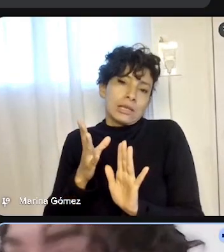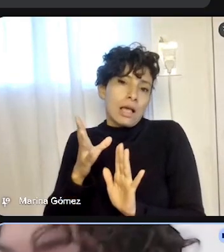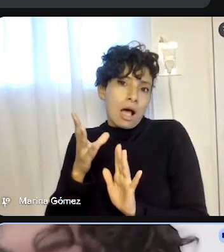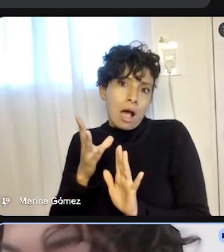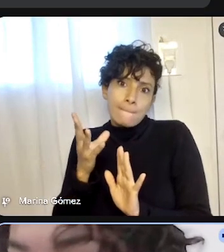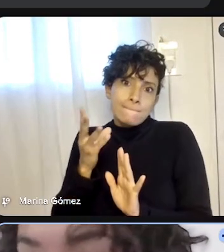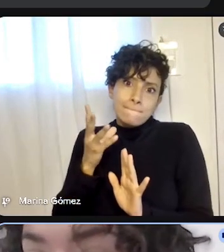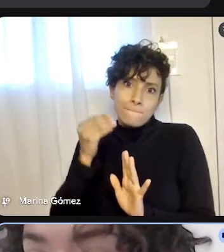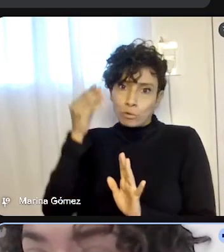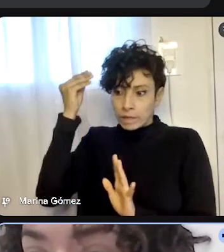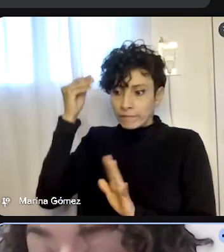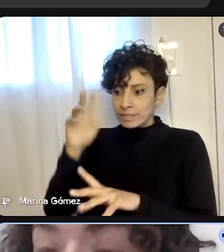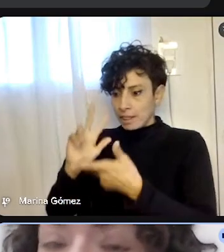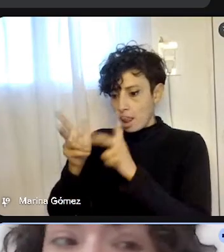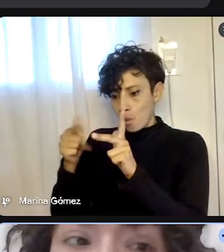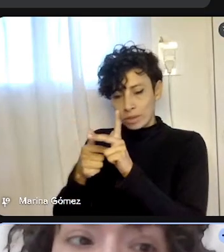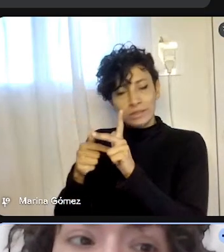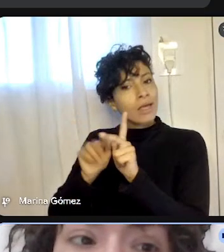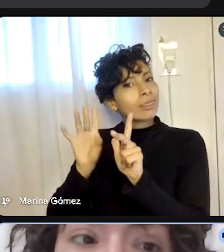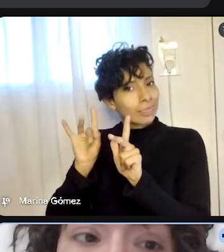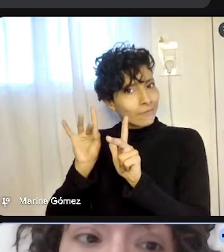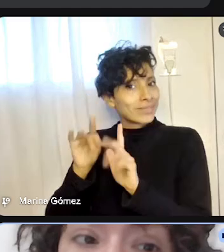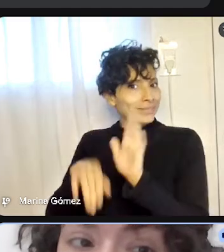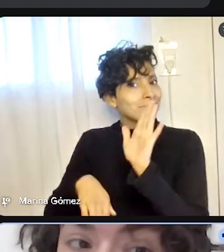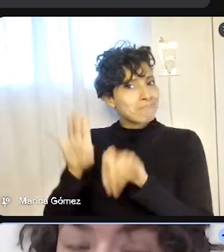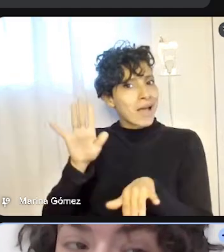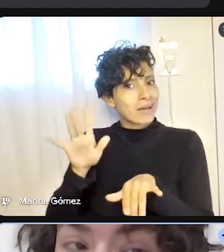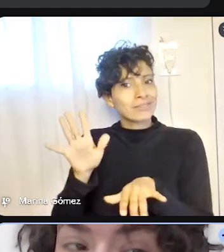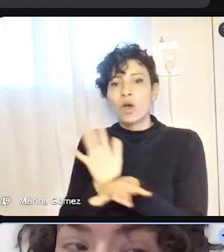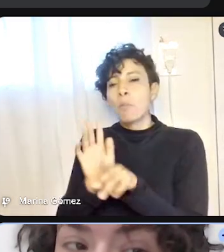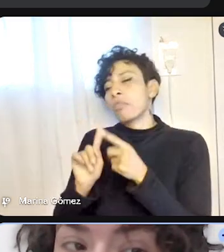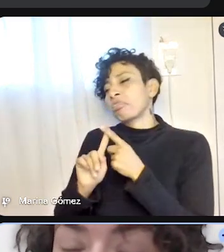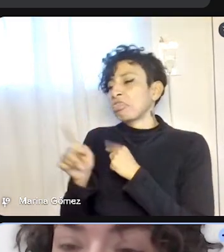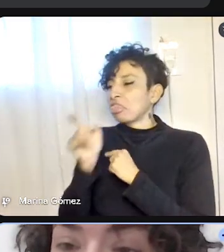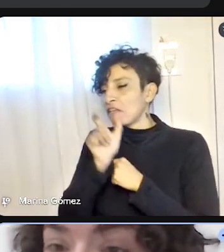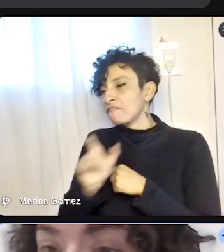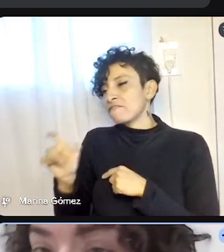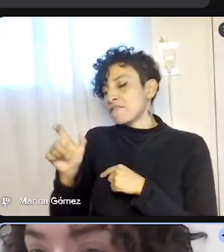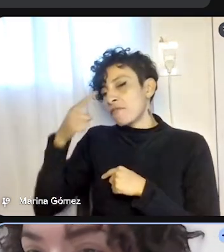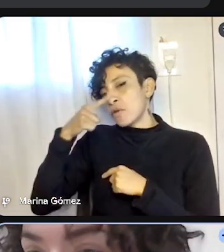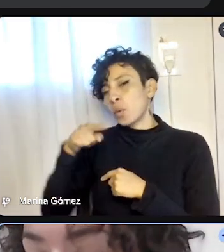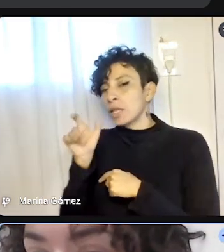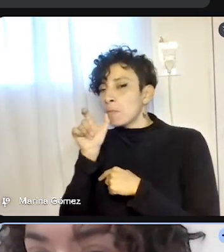Tenemos varias oraciones que tienen el verbo tomar.